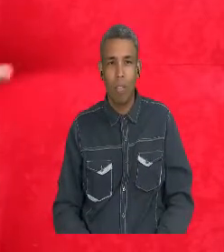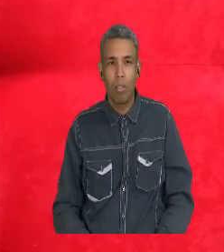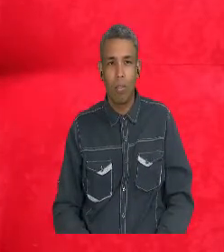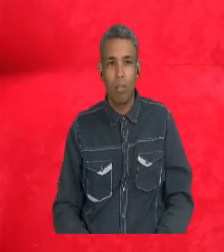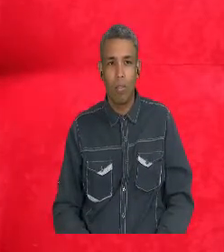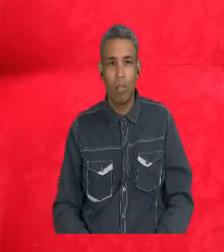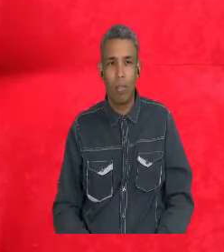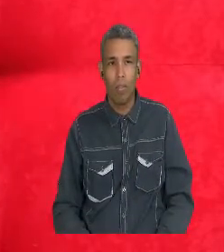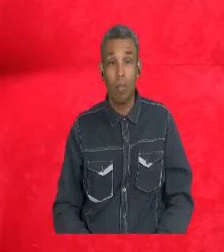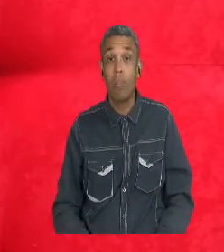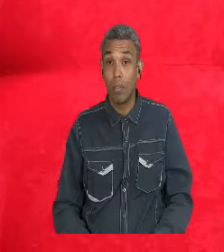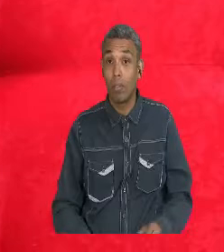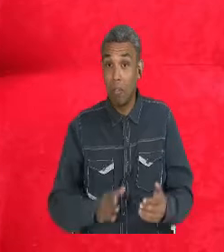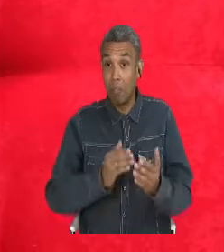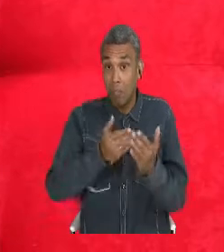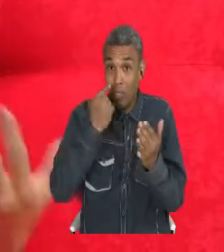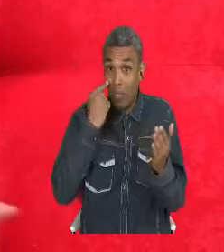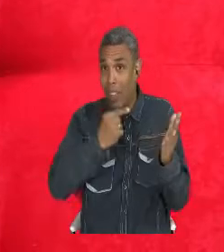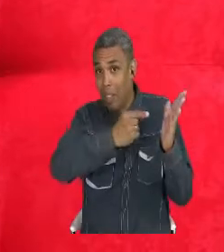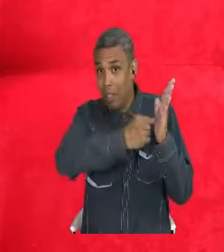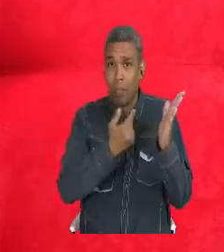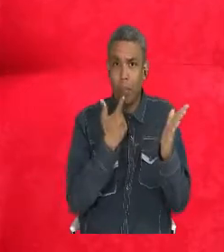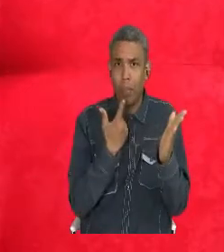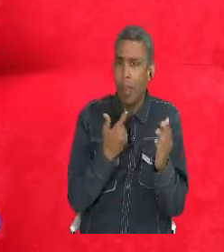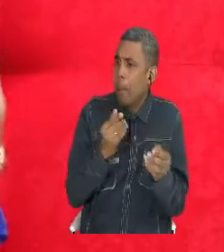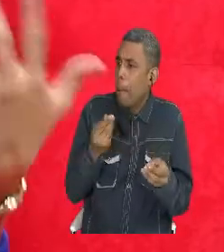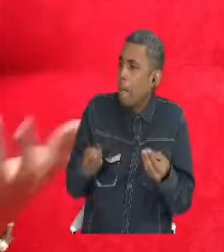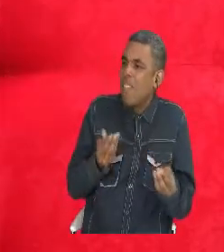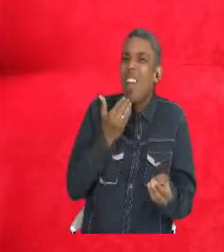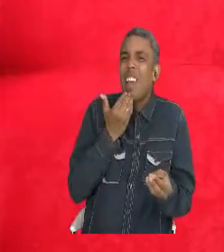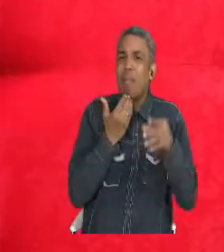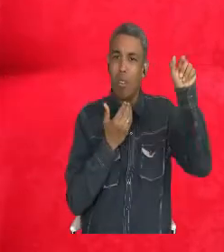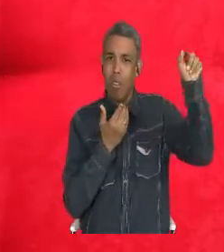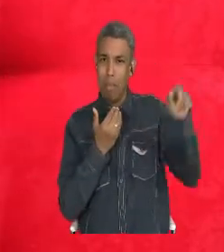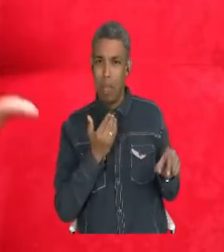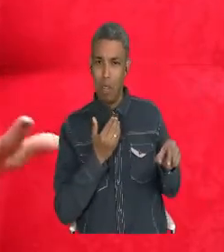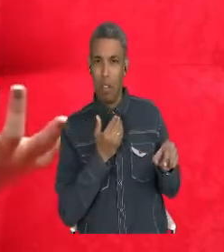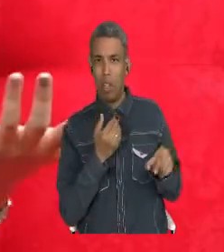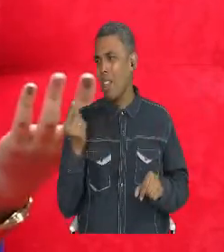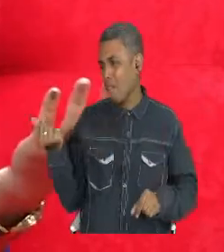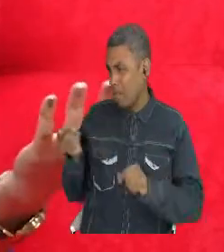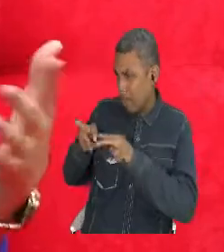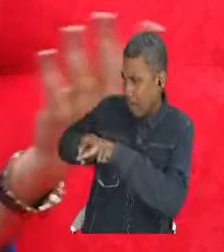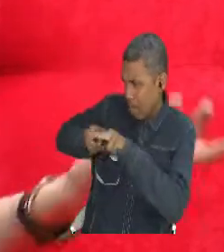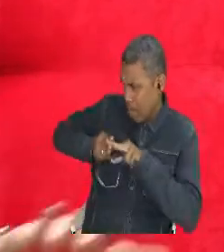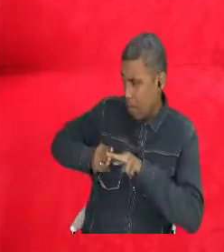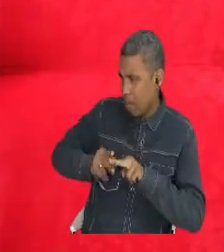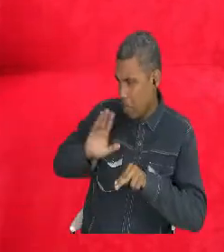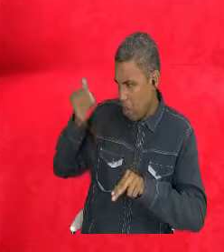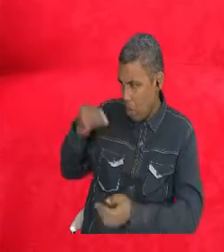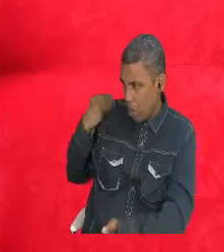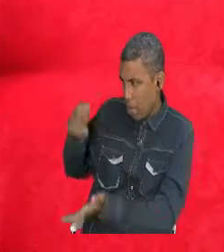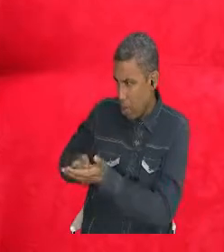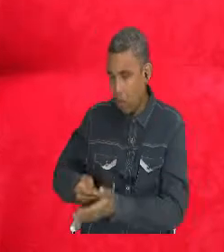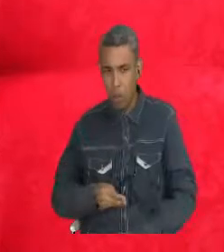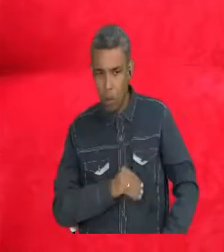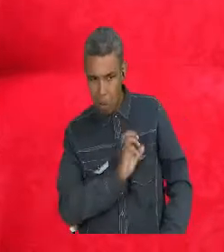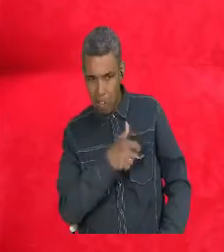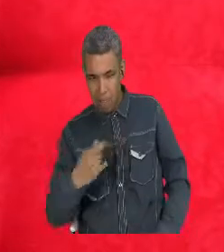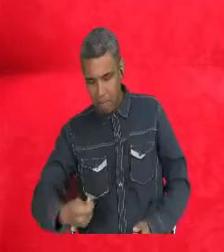un título valor, porque no lo tenemos, porque prestamos la plata o tenemos un dinero perdido y no tenemos